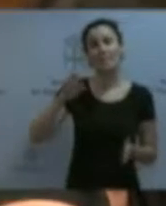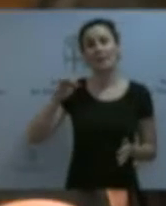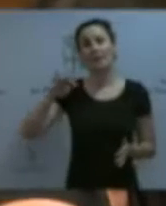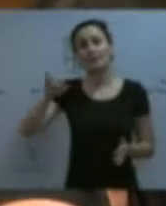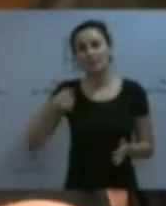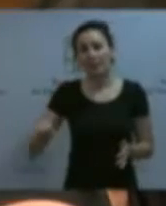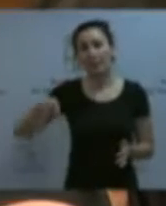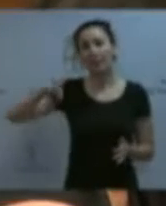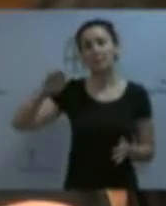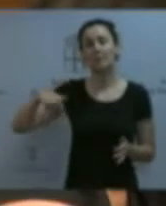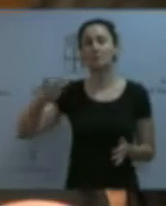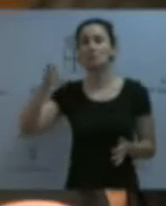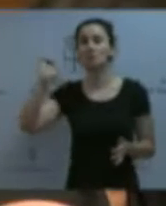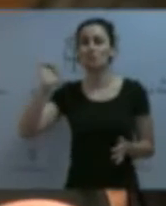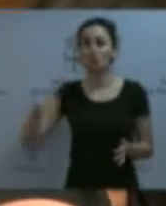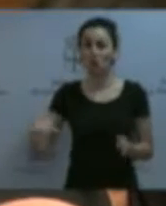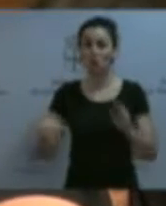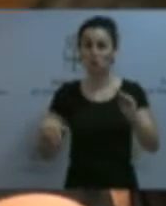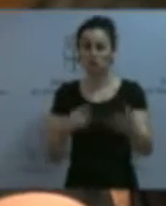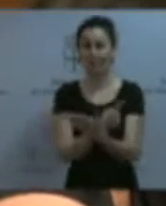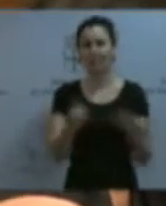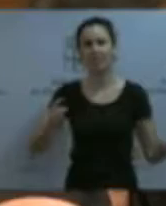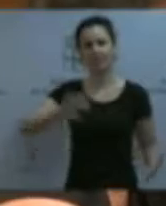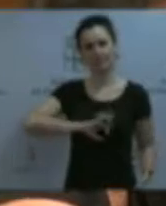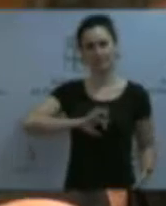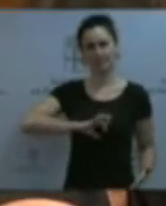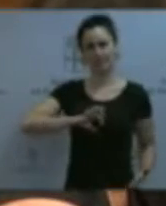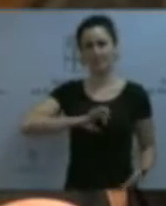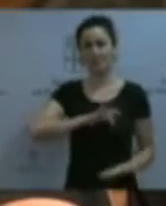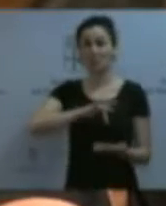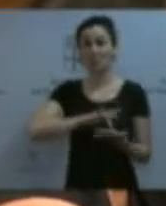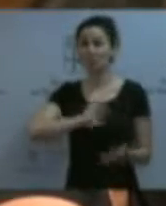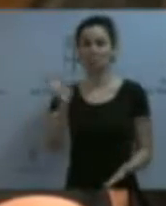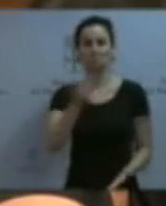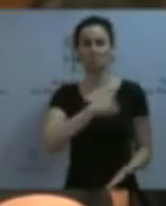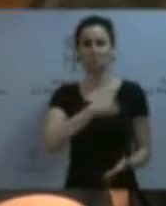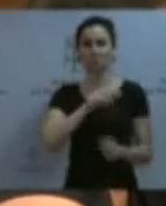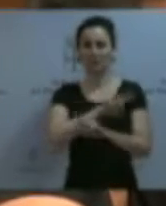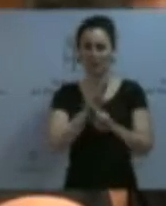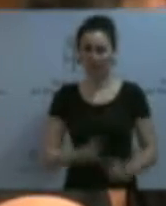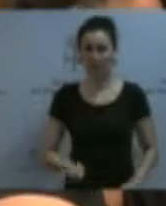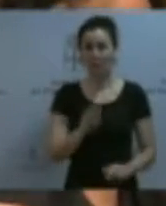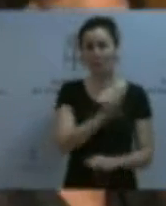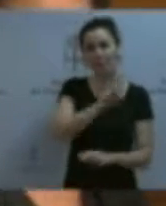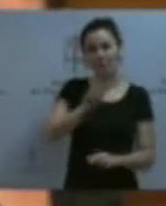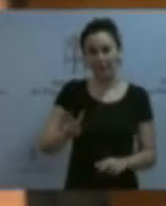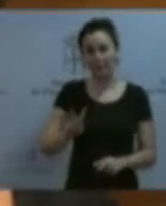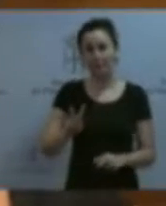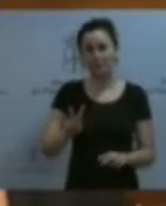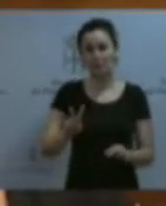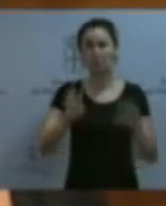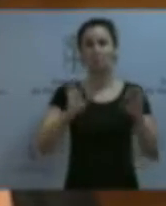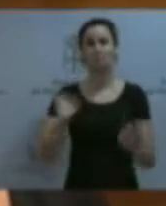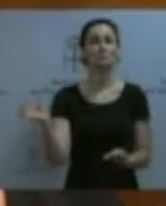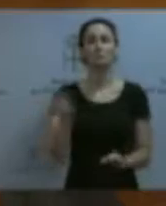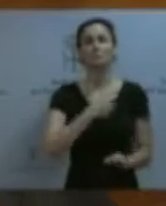Beatriz Manchón, que tiene 16 medallas en campeonatos del mundo, 22 en